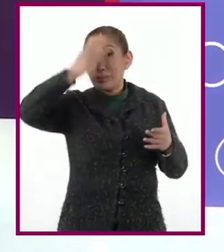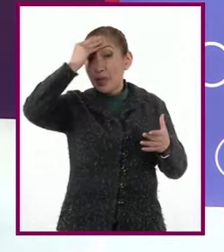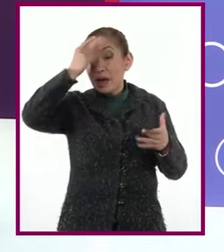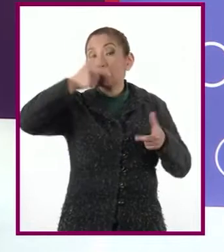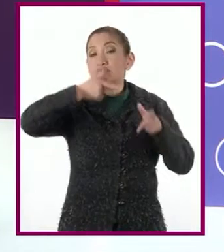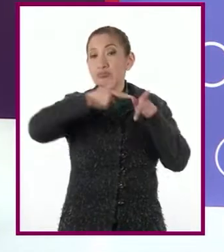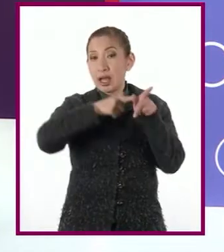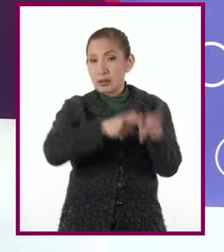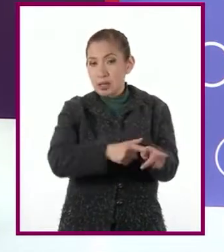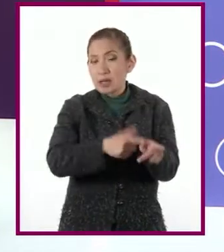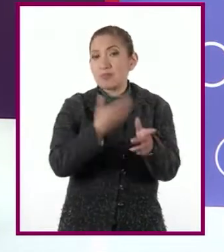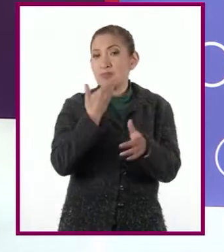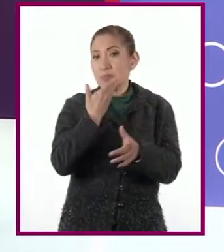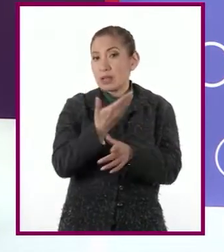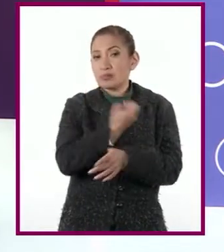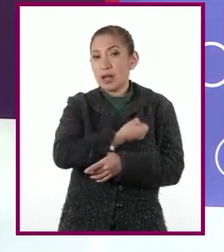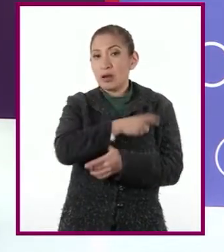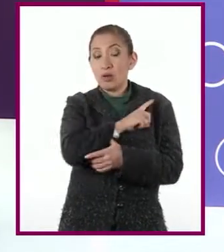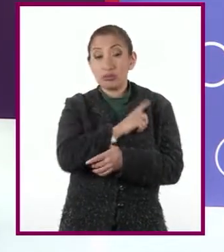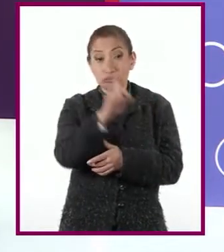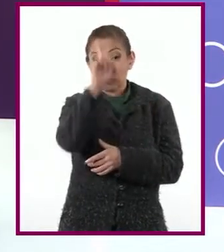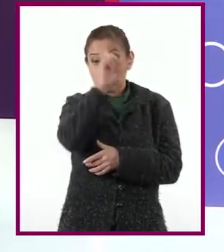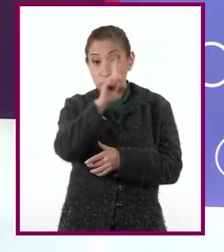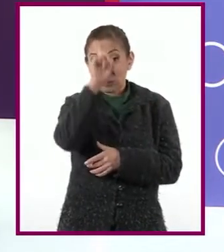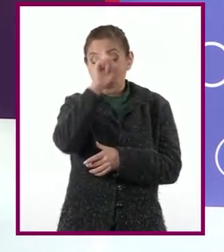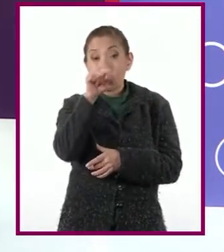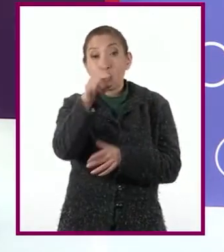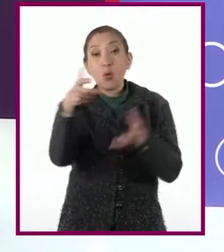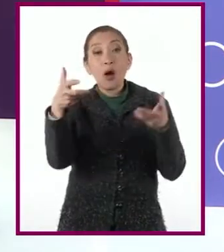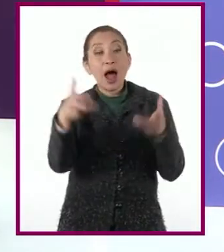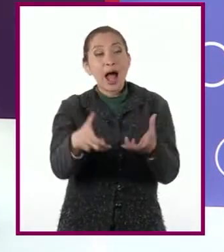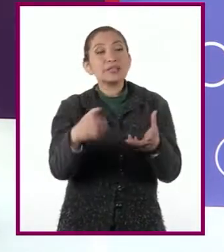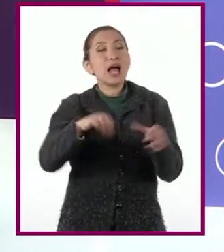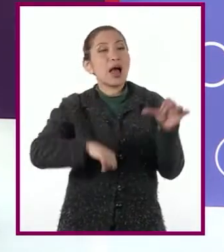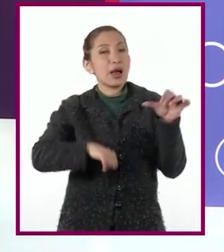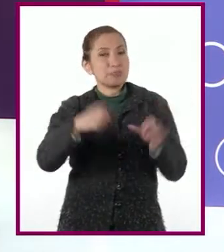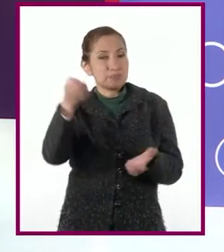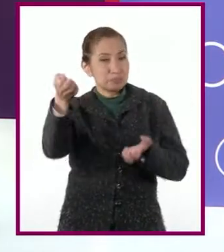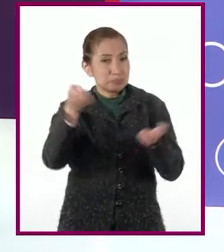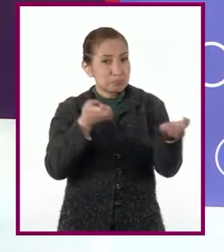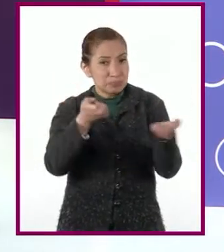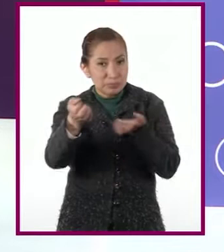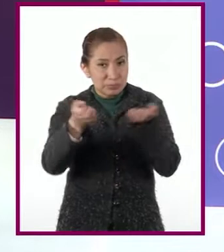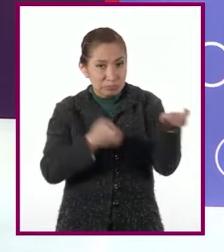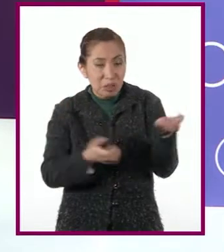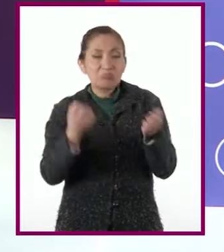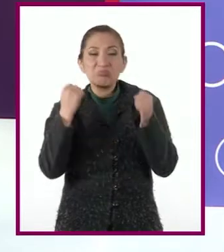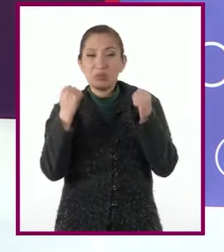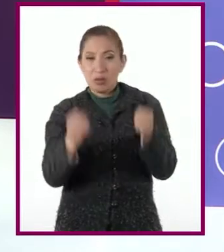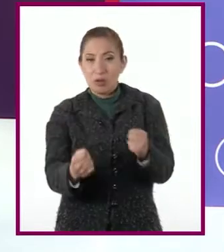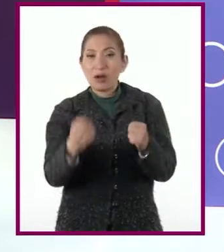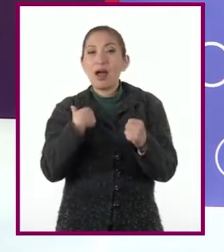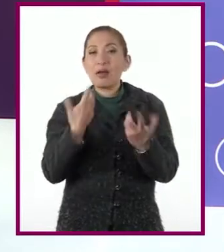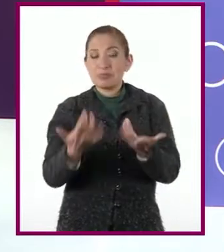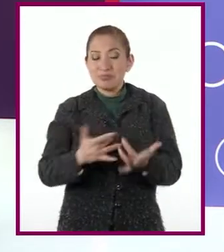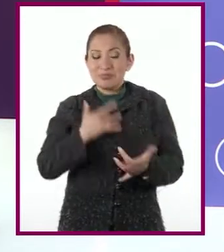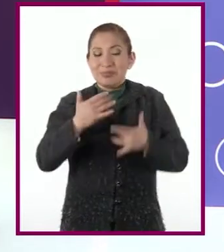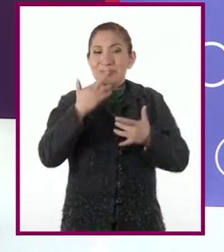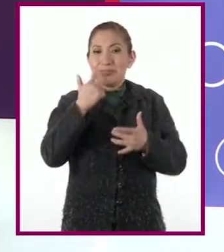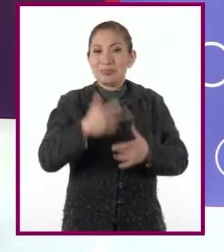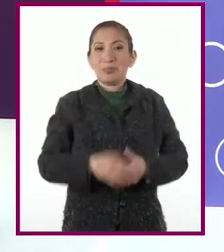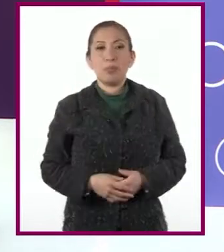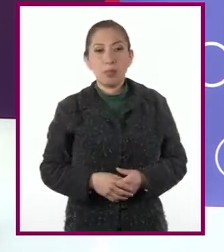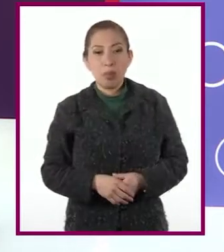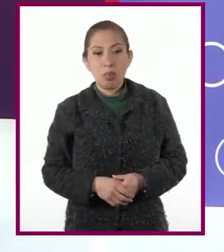de mantenernos saludables. Les recomendamos que realicen algo de activación física. Les aseguro que los hará sentir muy